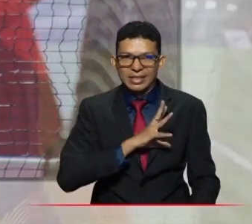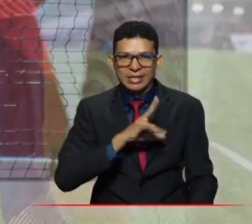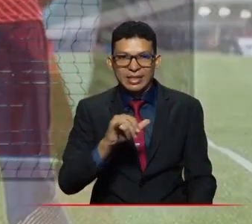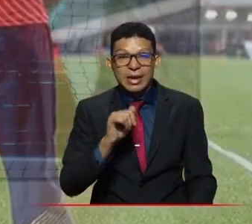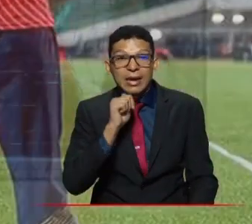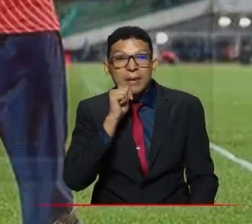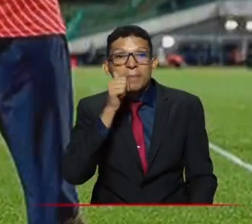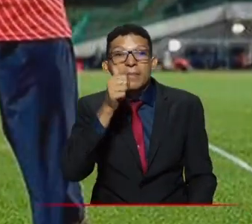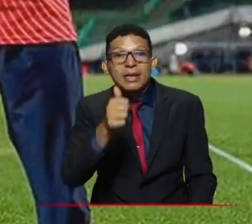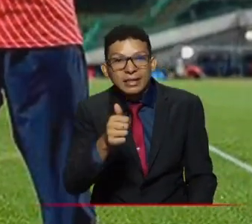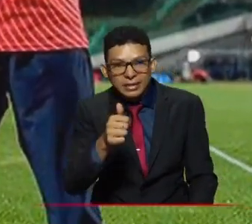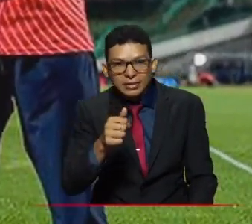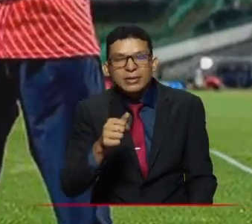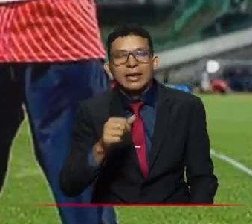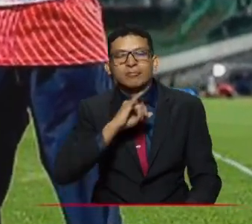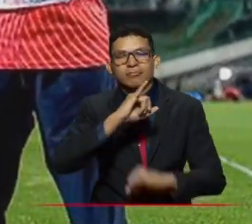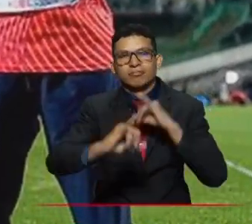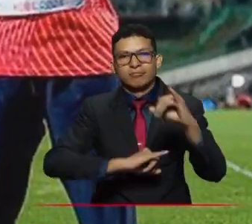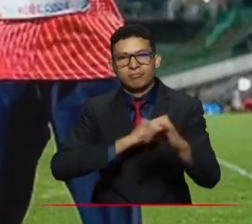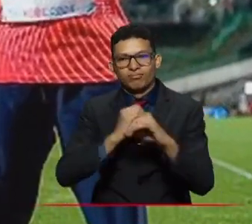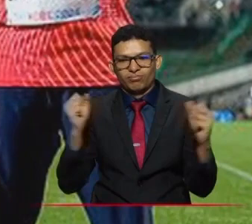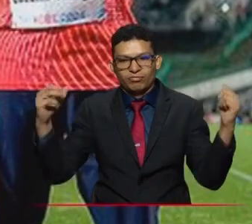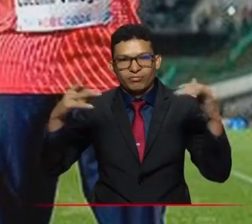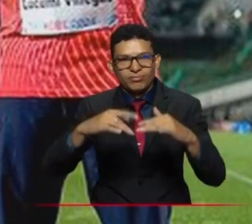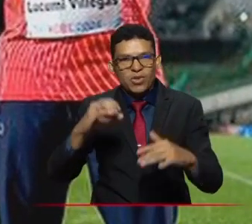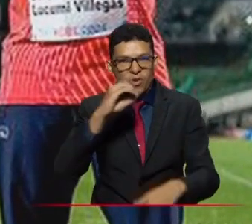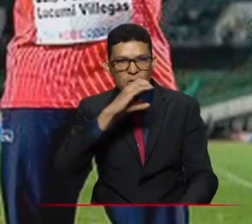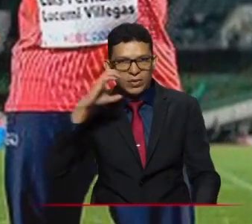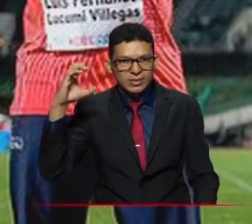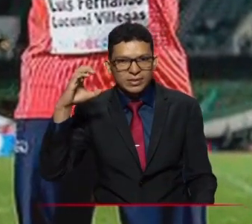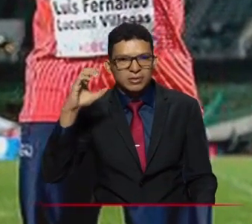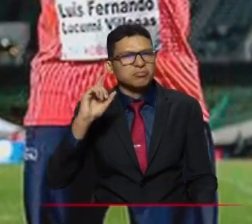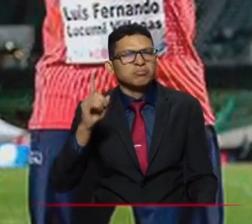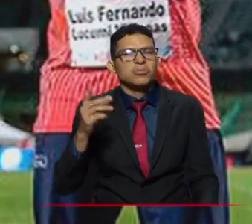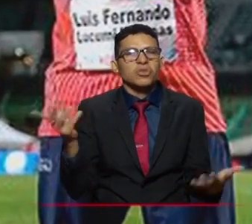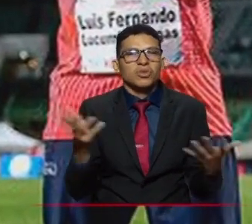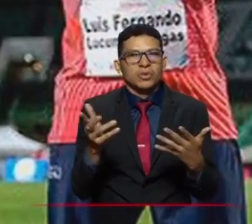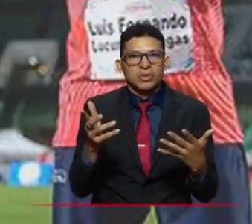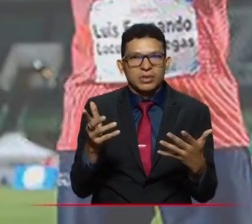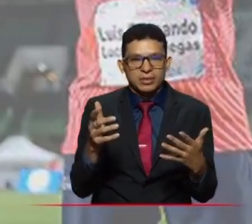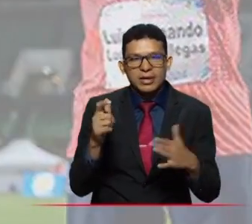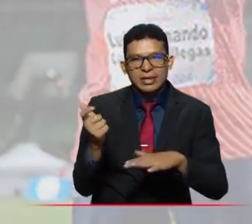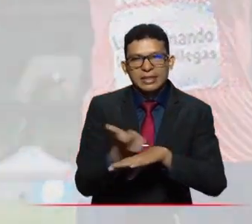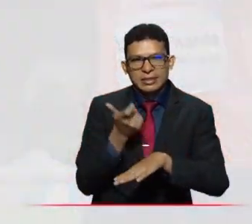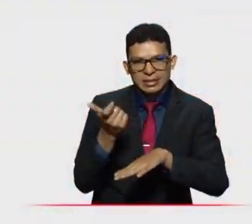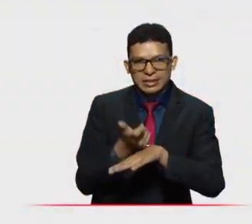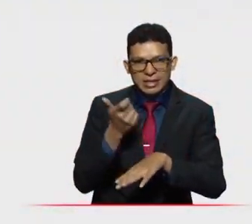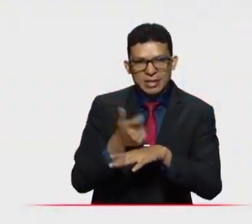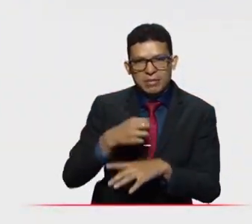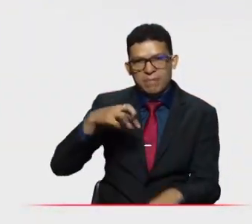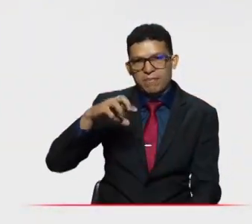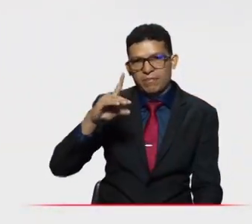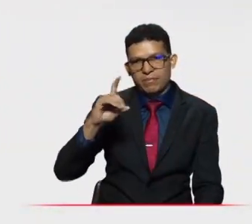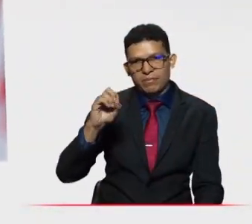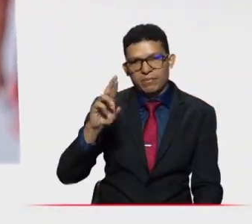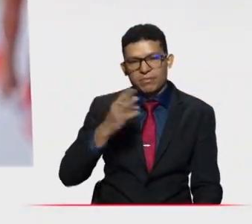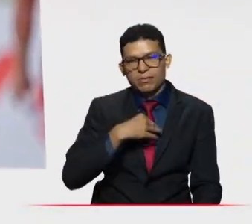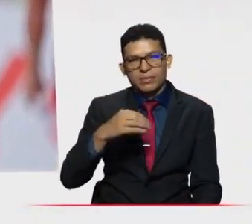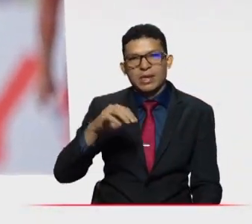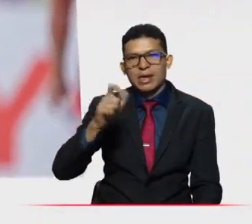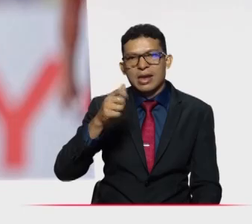desde mañana el mitin internacional de Occidente en el Estadio Internacional Pedro Grajales. Se destacan pues